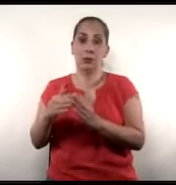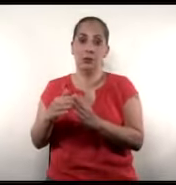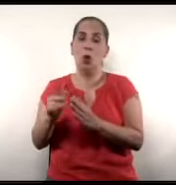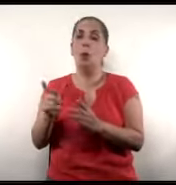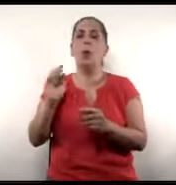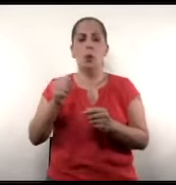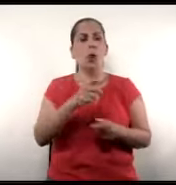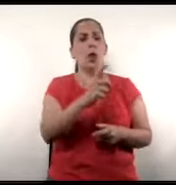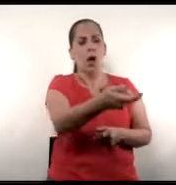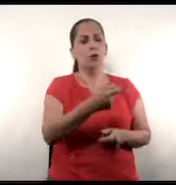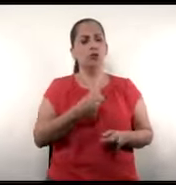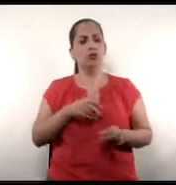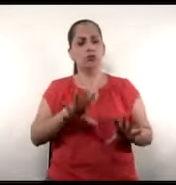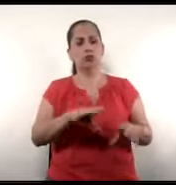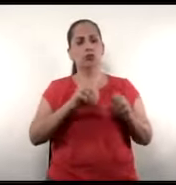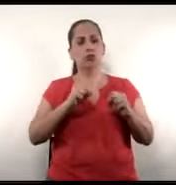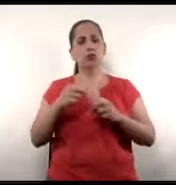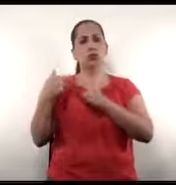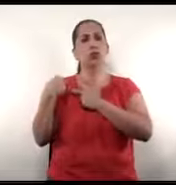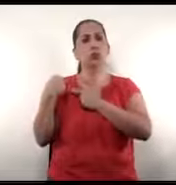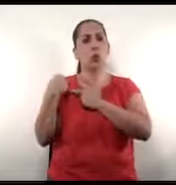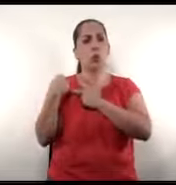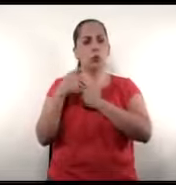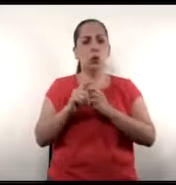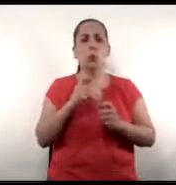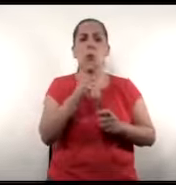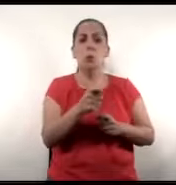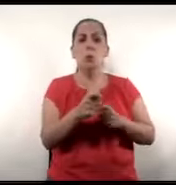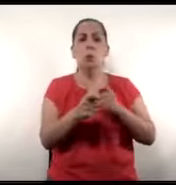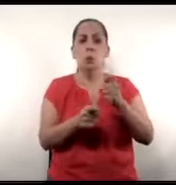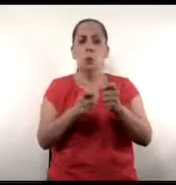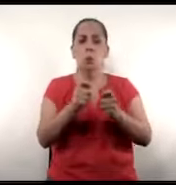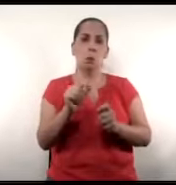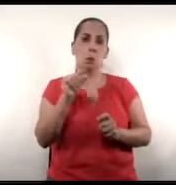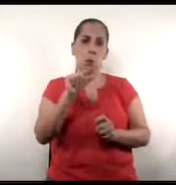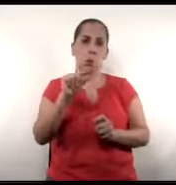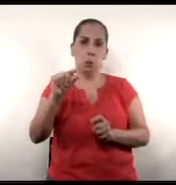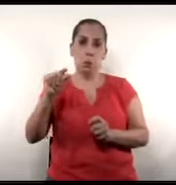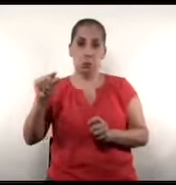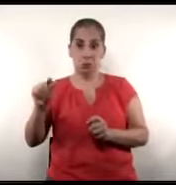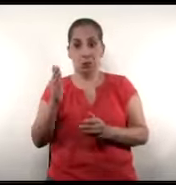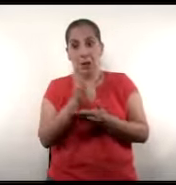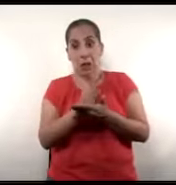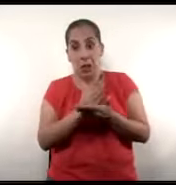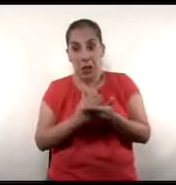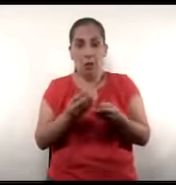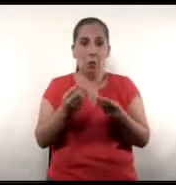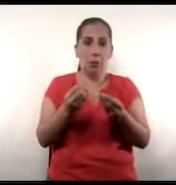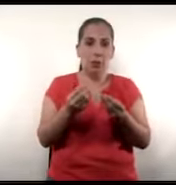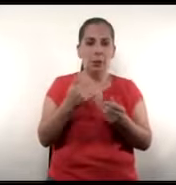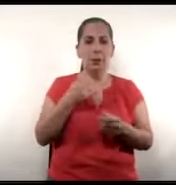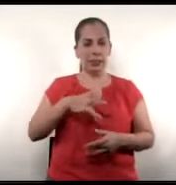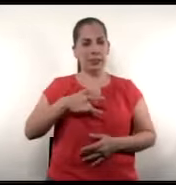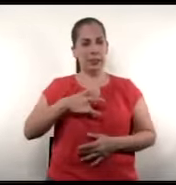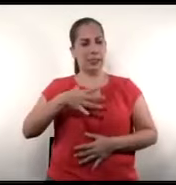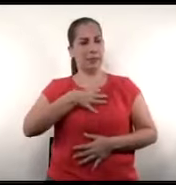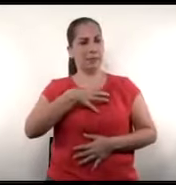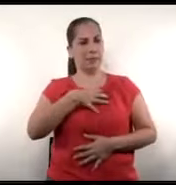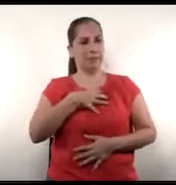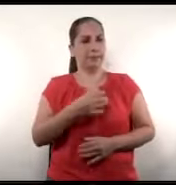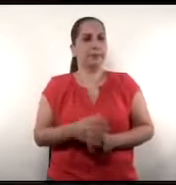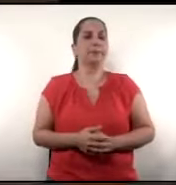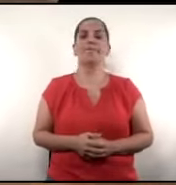sí puede asumir un compromiso de ir pagando poco a poco una cierta cantidad para que tengan ese sentido de propiedad. En el